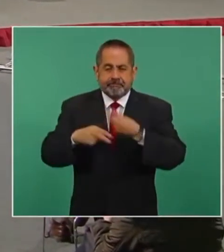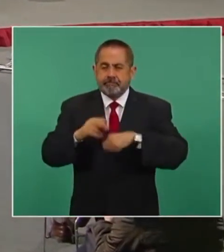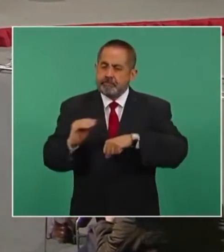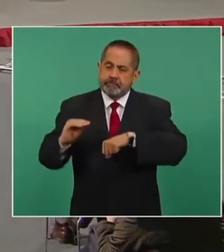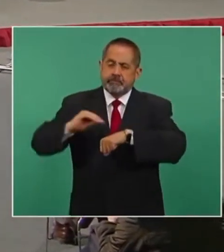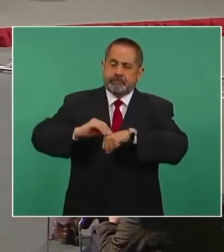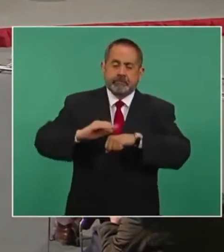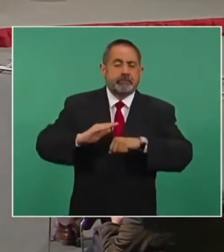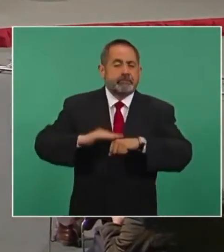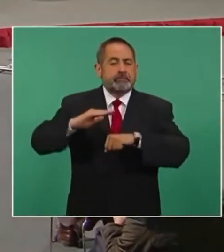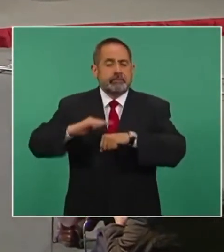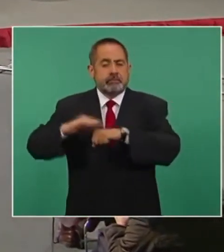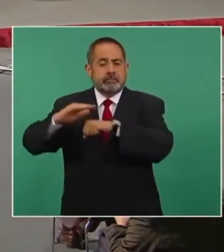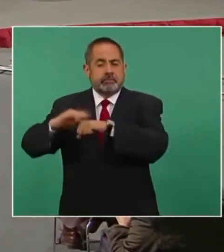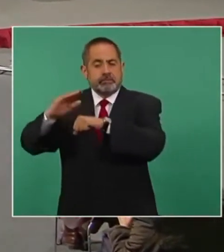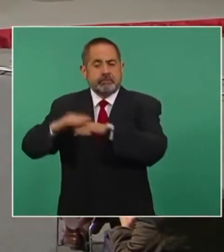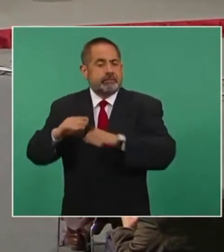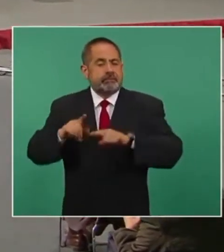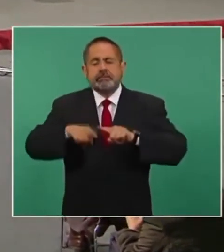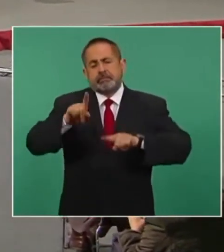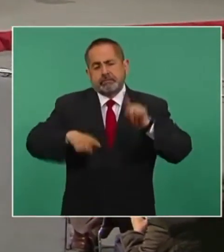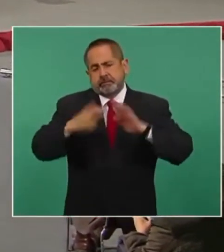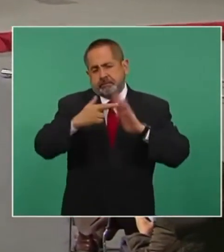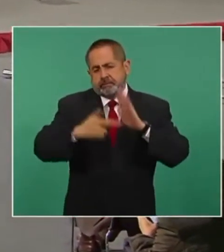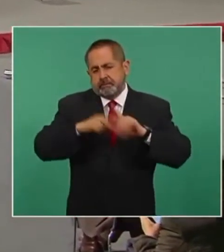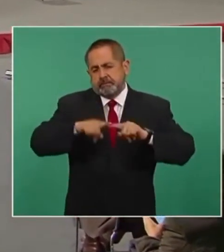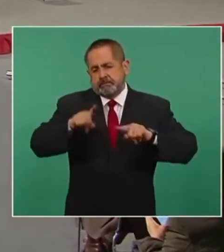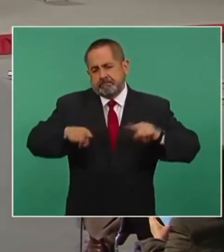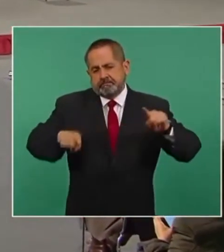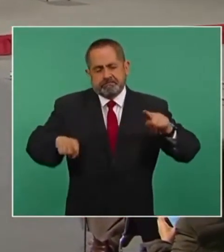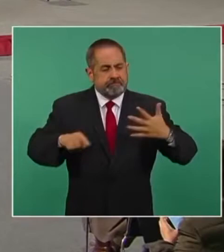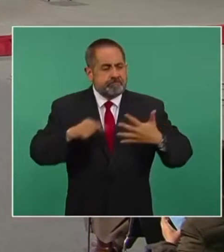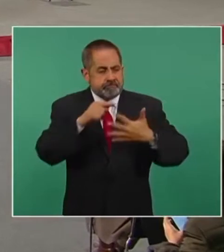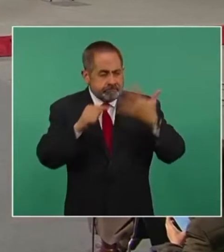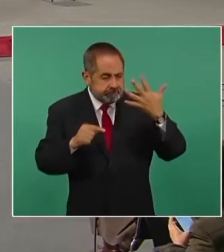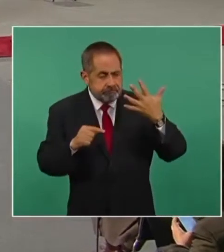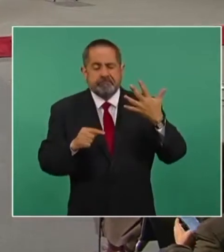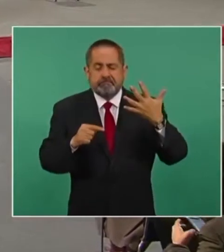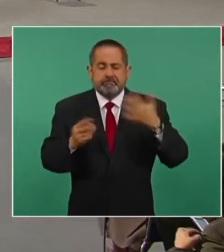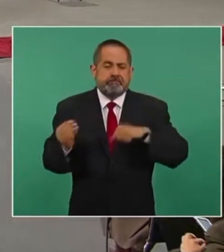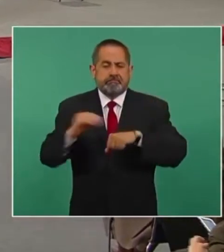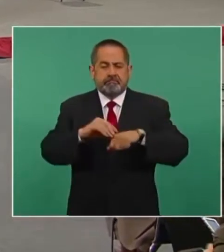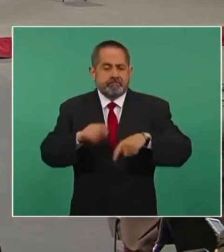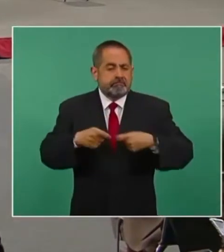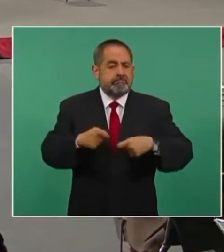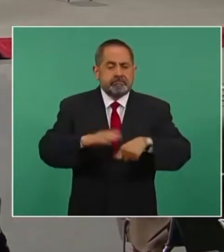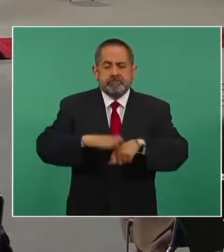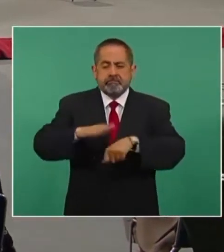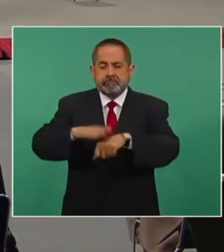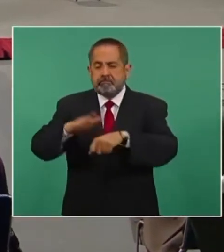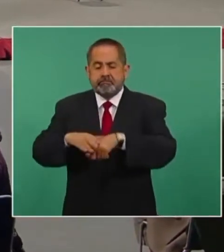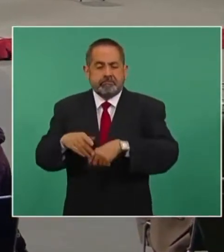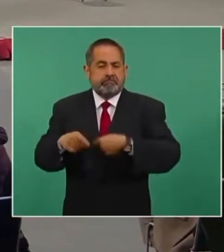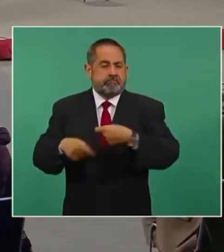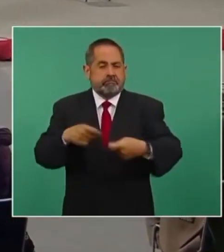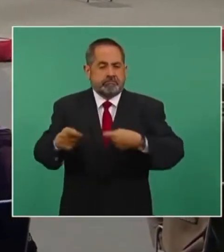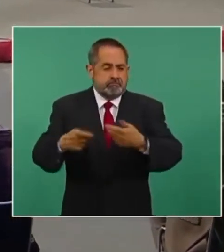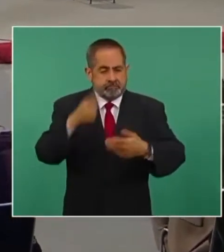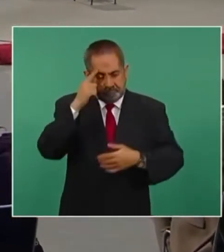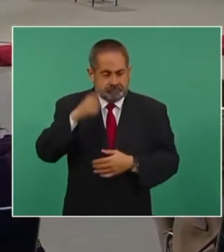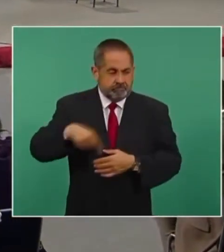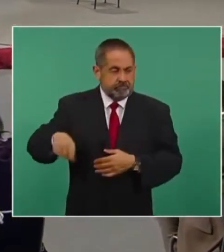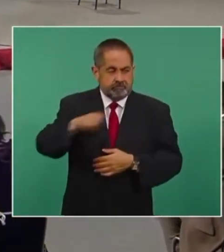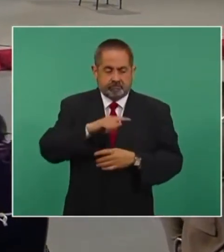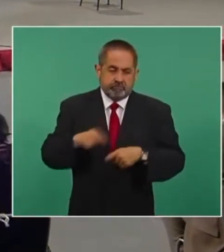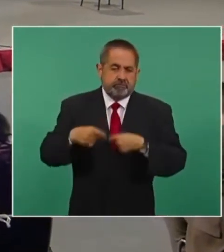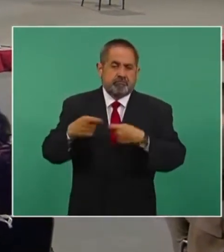acuerdo a valor de las variables que les corresponden conforme a las cifras que